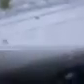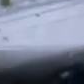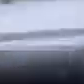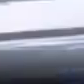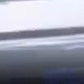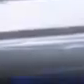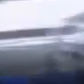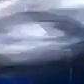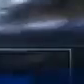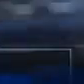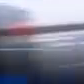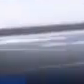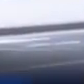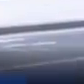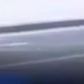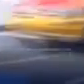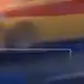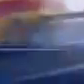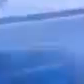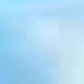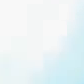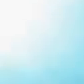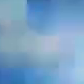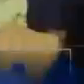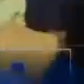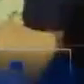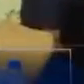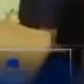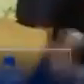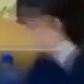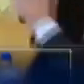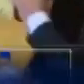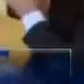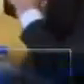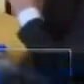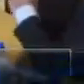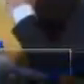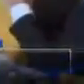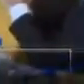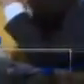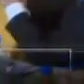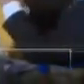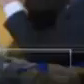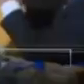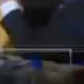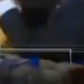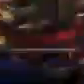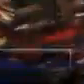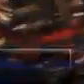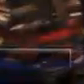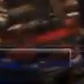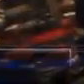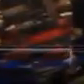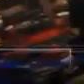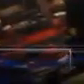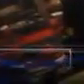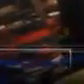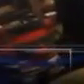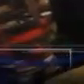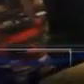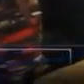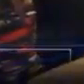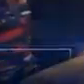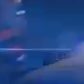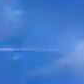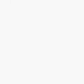Quito ya cuenta con un nuevo complejo judicial. La comunidad LGBTI mantuvo un taller con el presidente